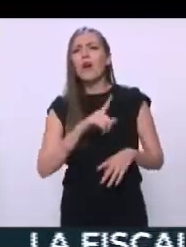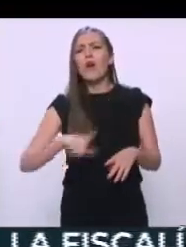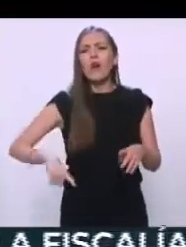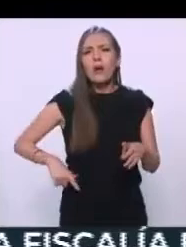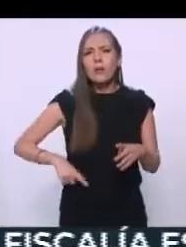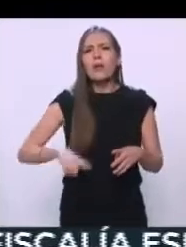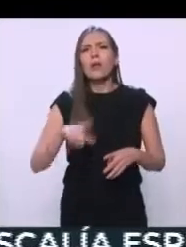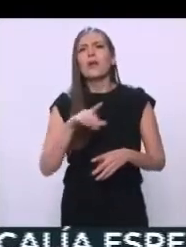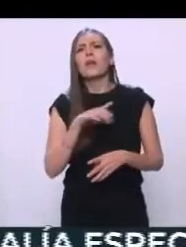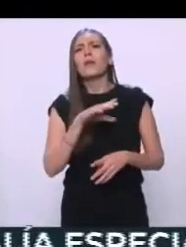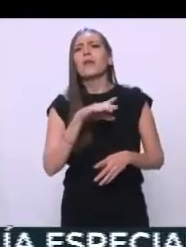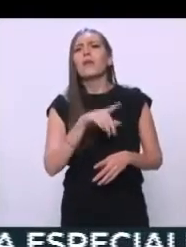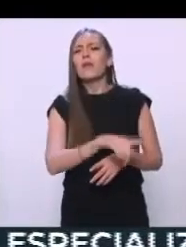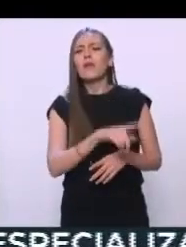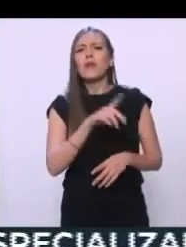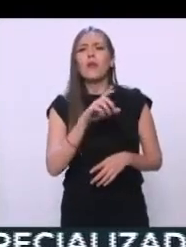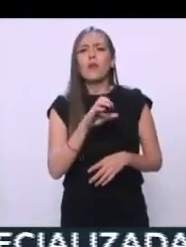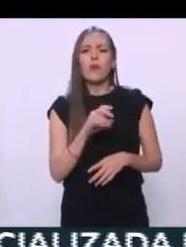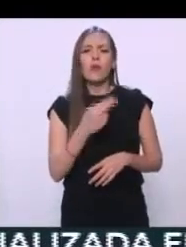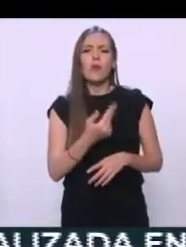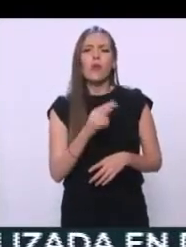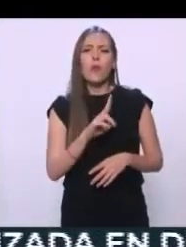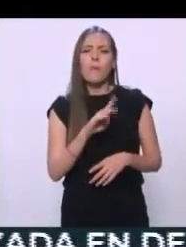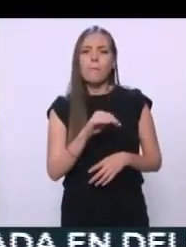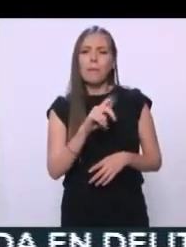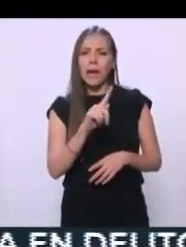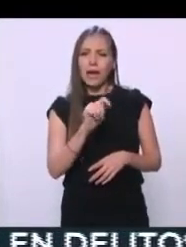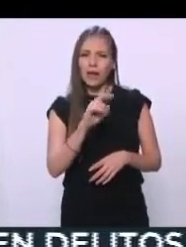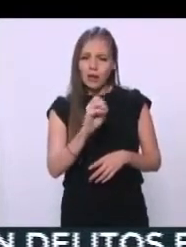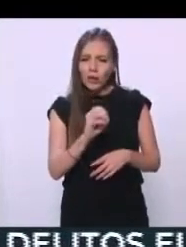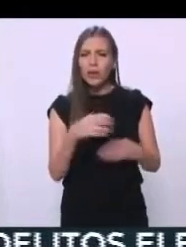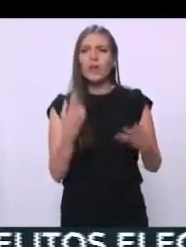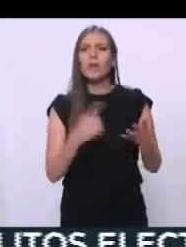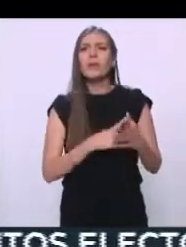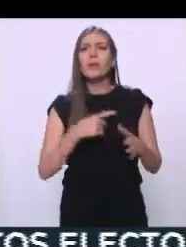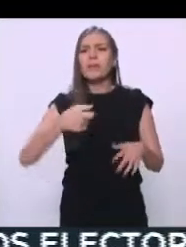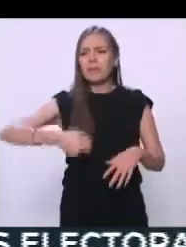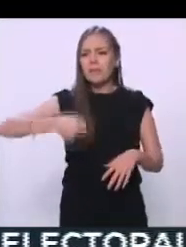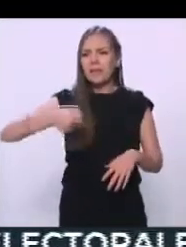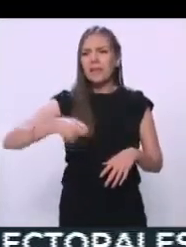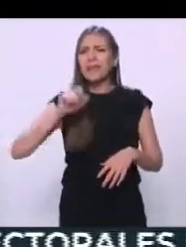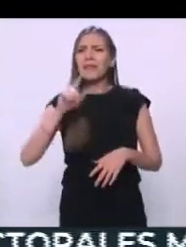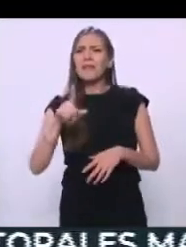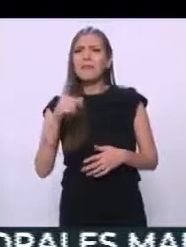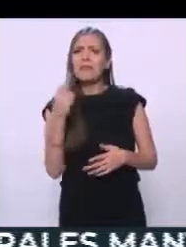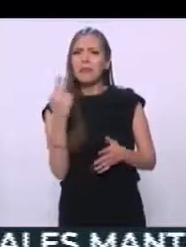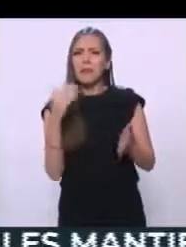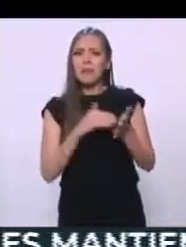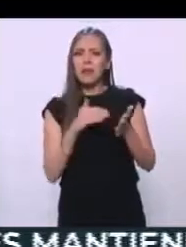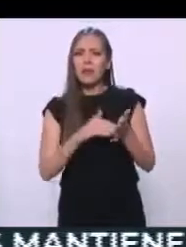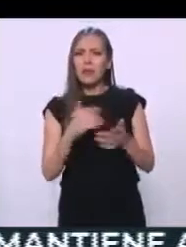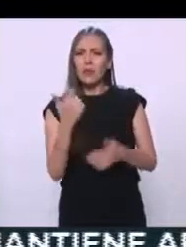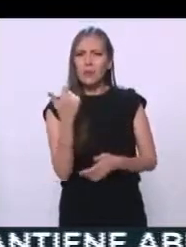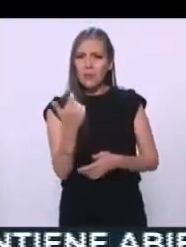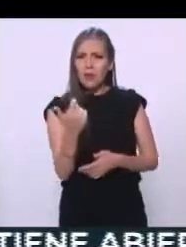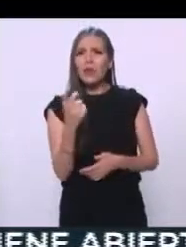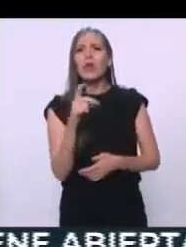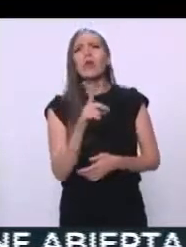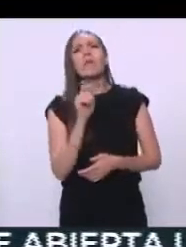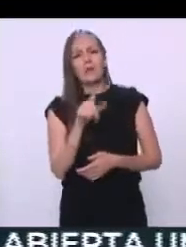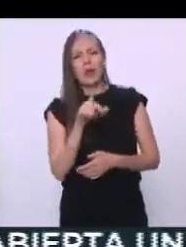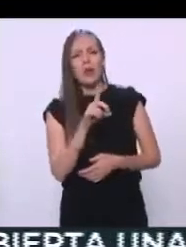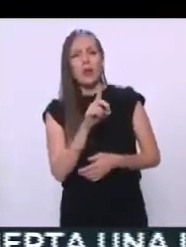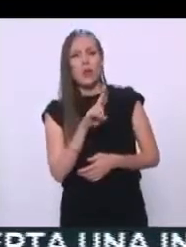Humberto Moreira, el caso de la maleta con 25 millones de pesos de Javier Duarte, que capturó